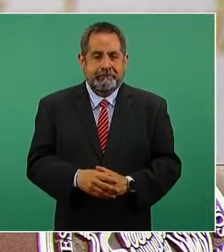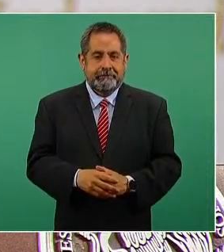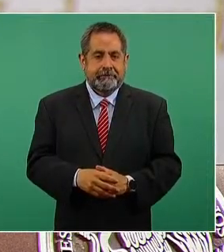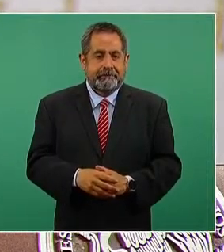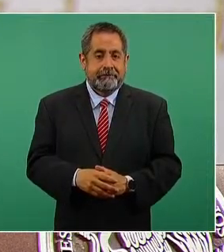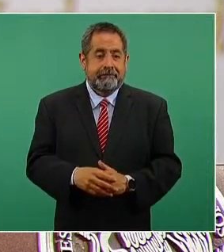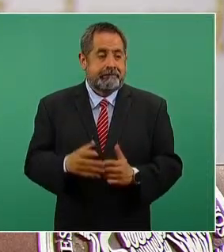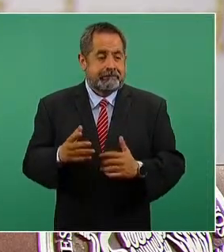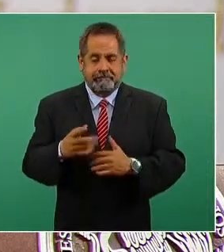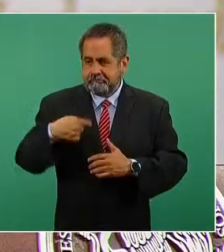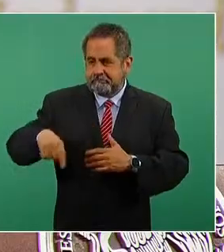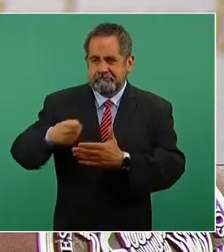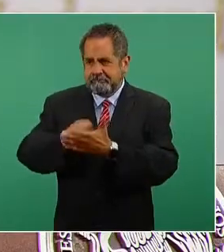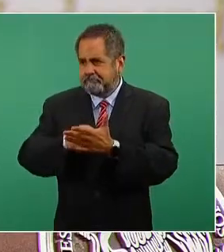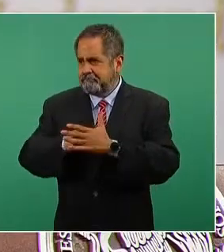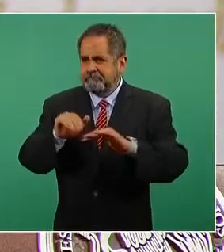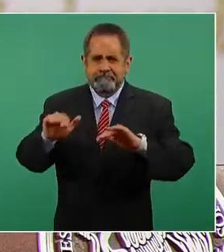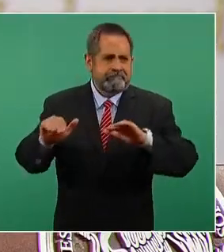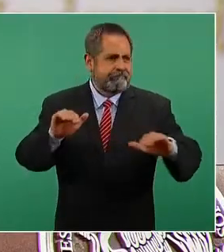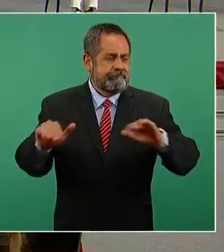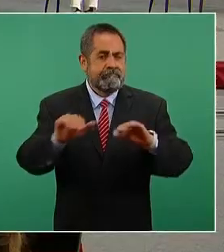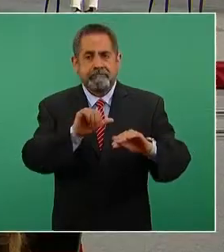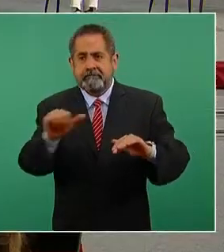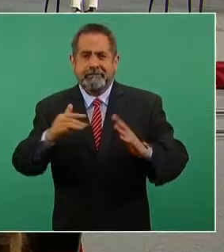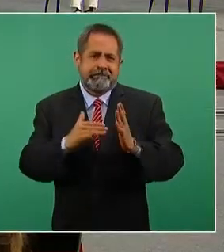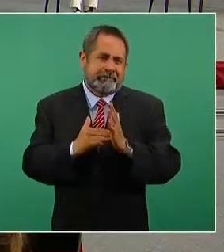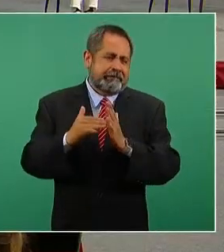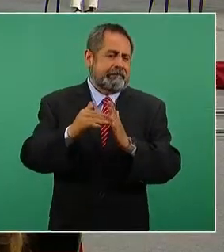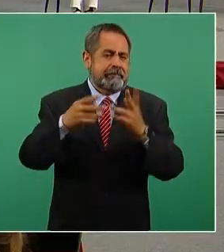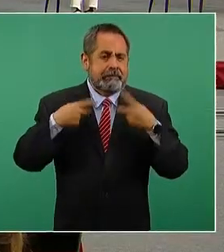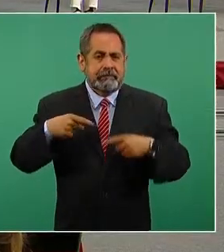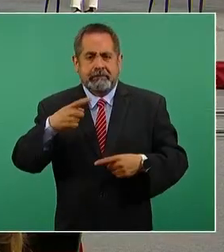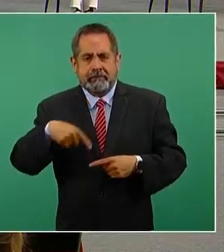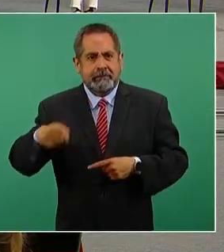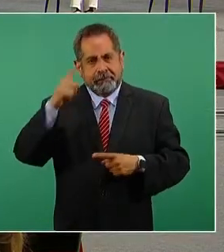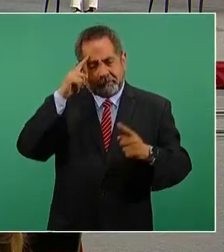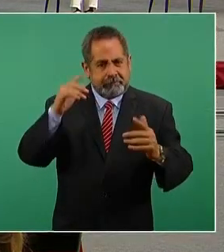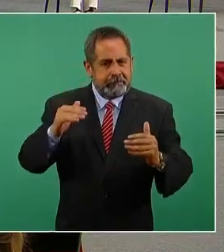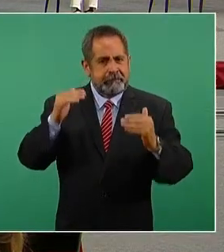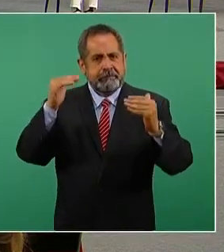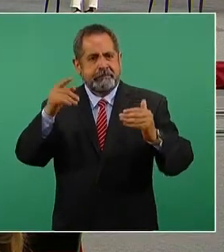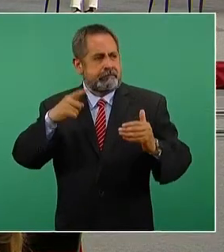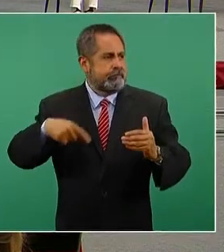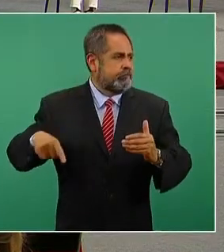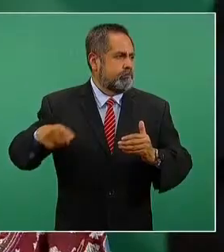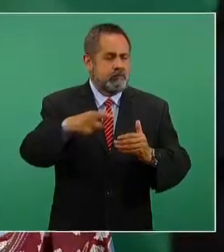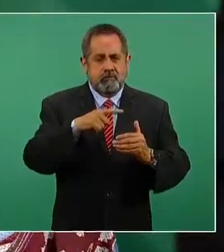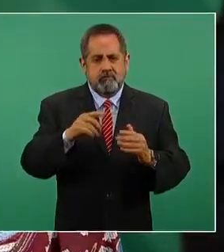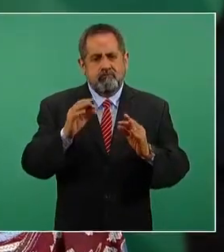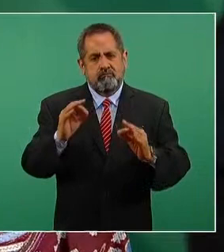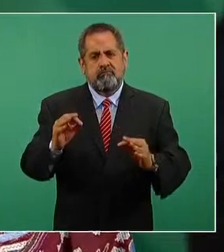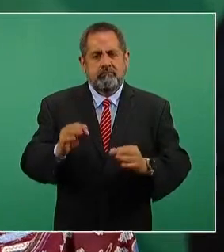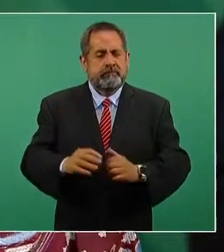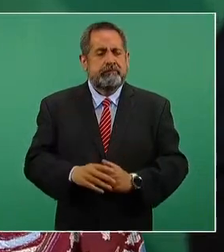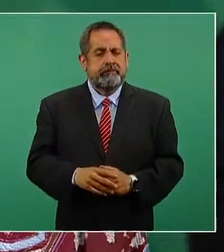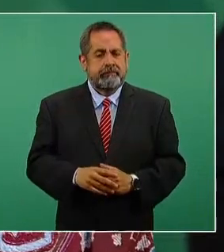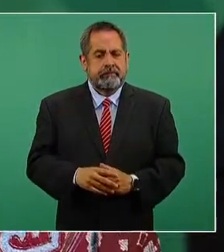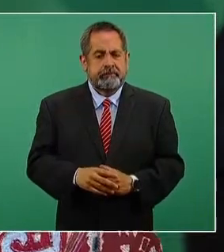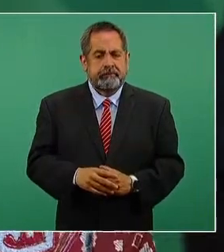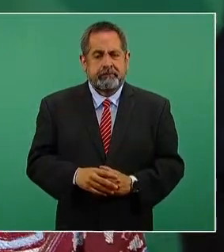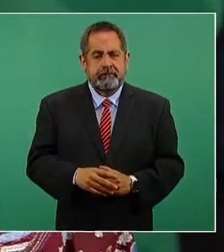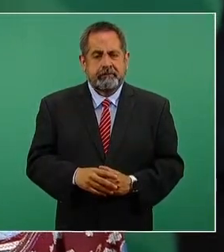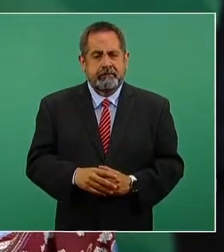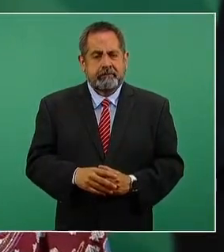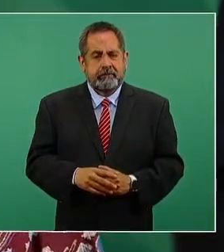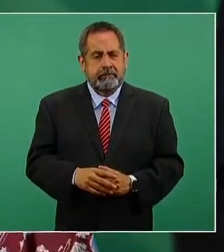and y estamos movilizando a millones de personas para que alcen la voz. And the fierce tide of